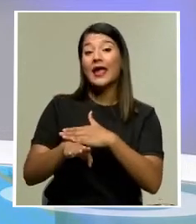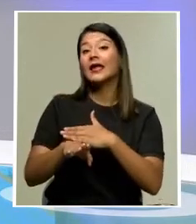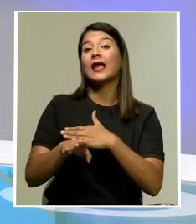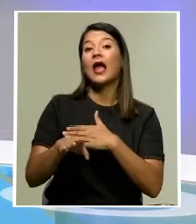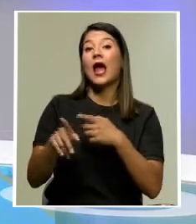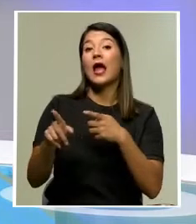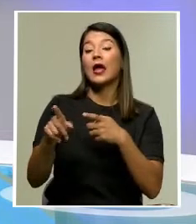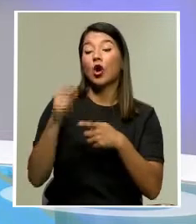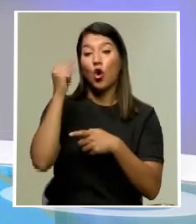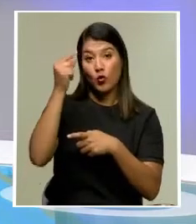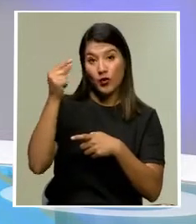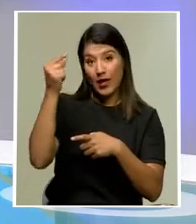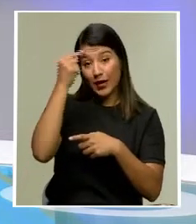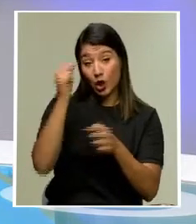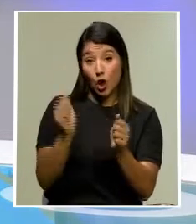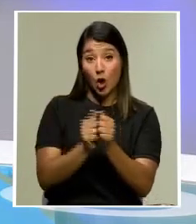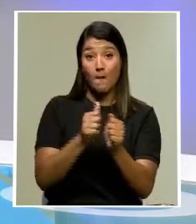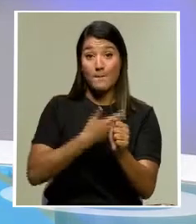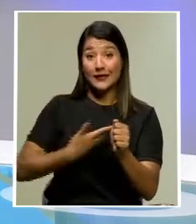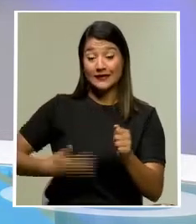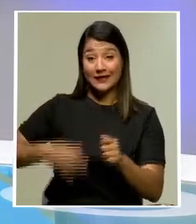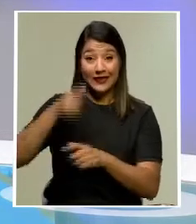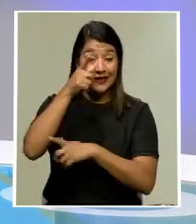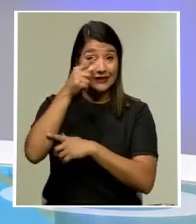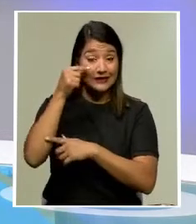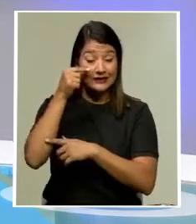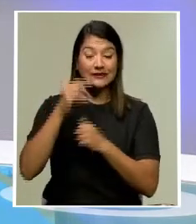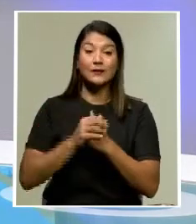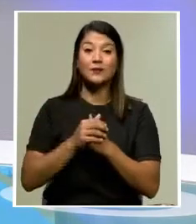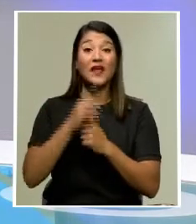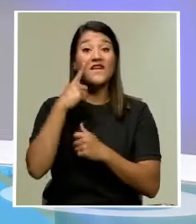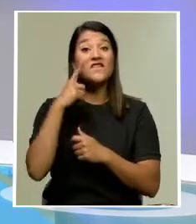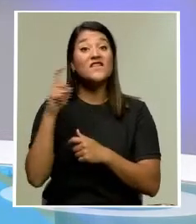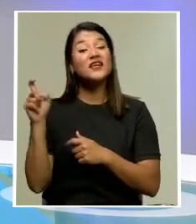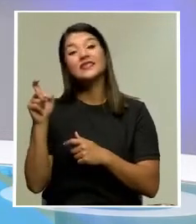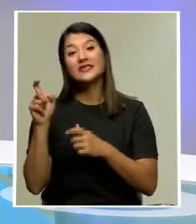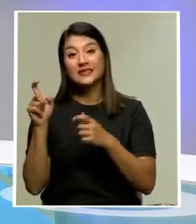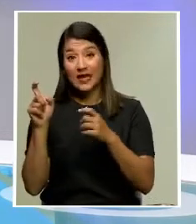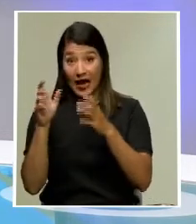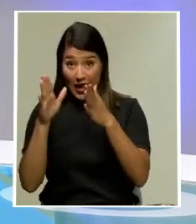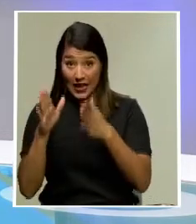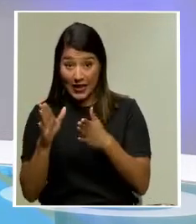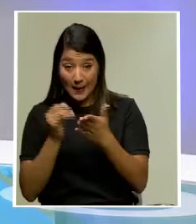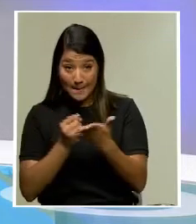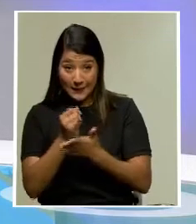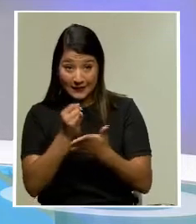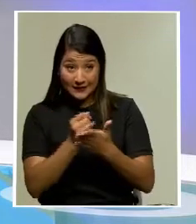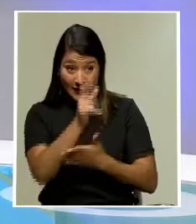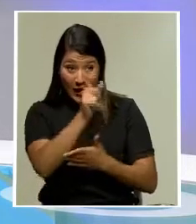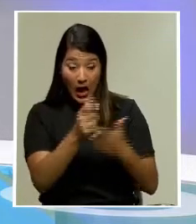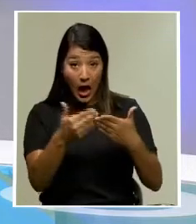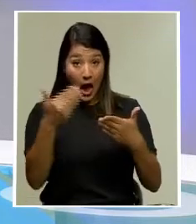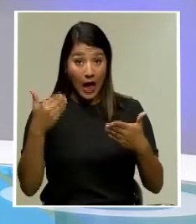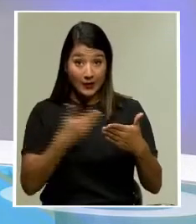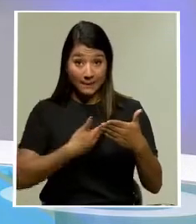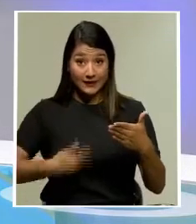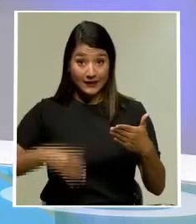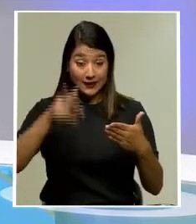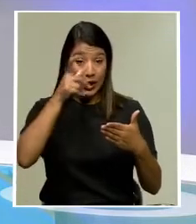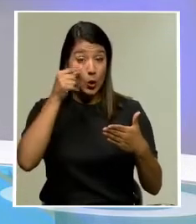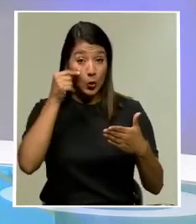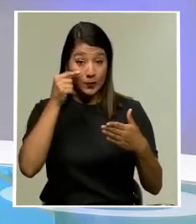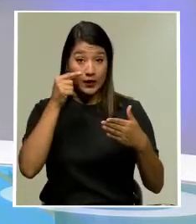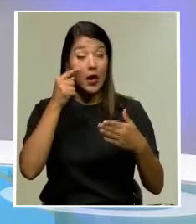Solís. La Fiscalía General investiga, entre otros funcionarios, al expresidente de la República, Luis Guillermo